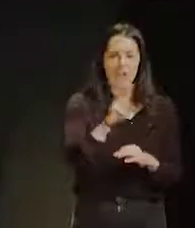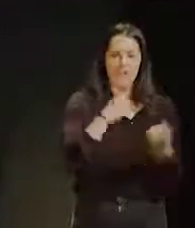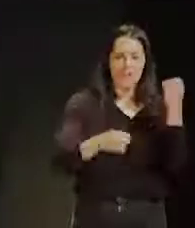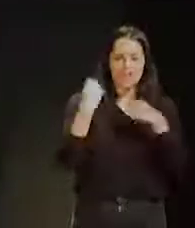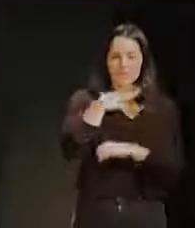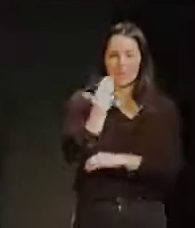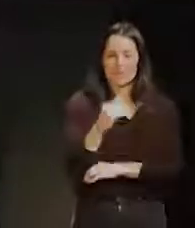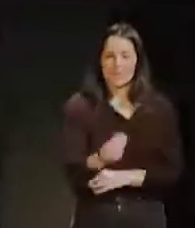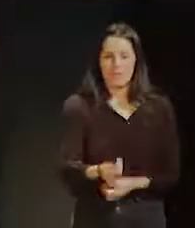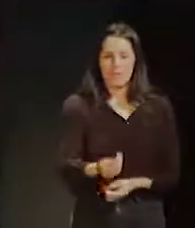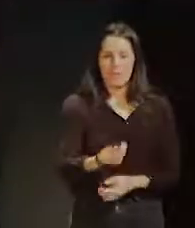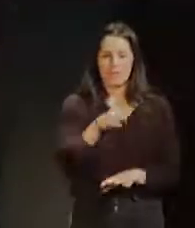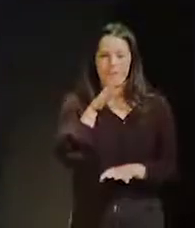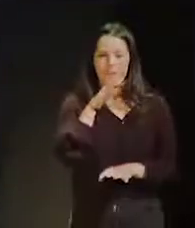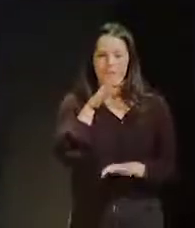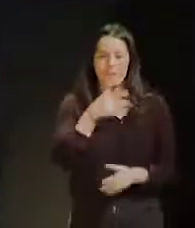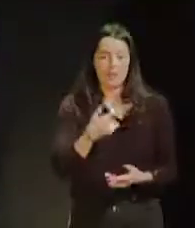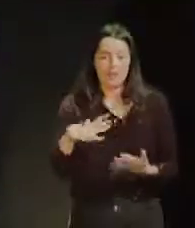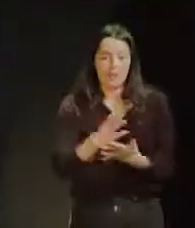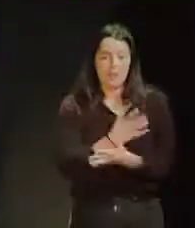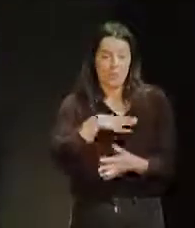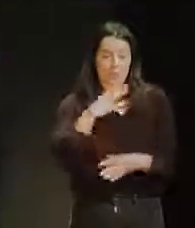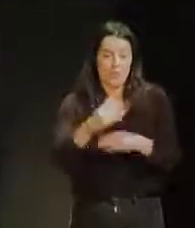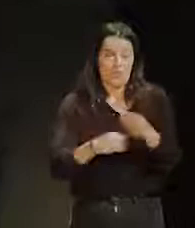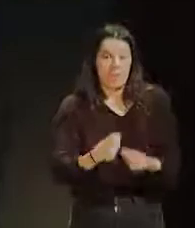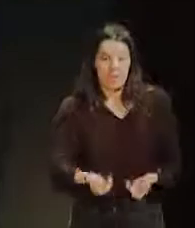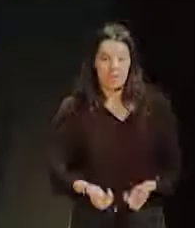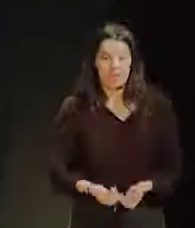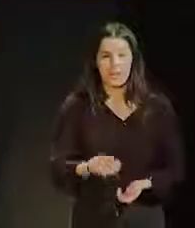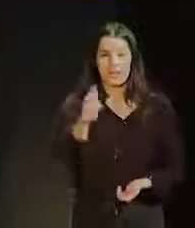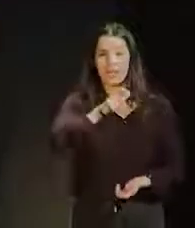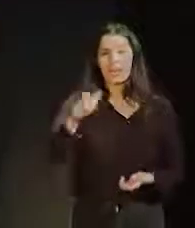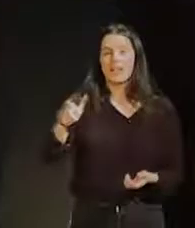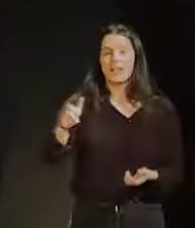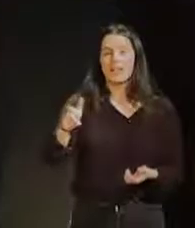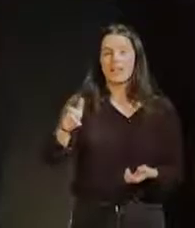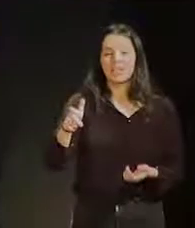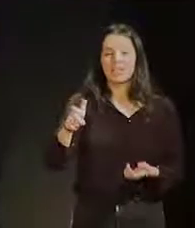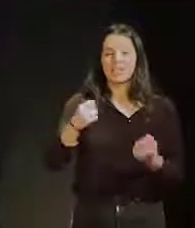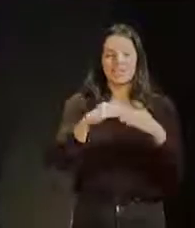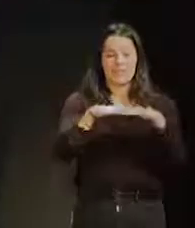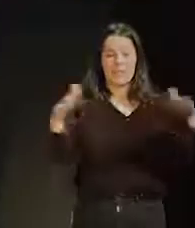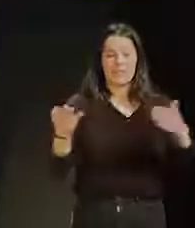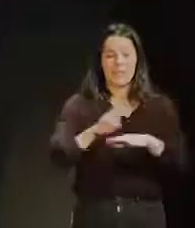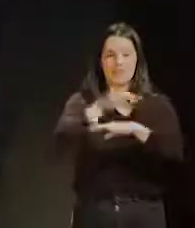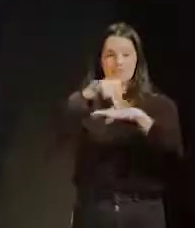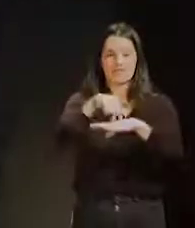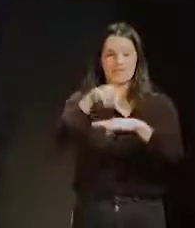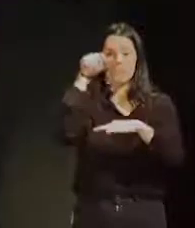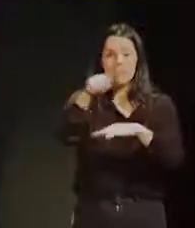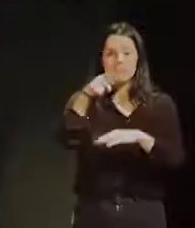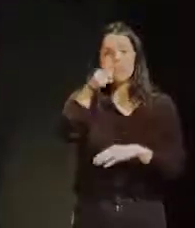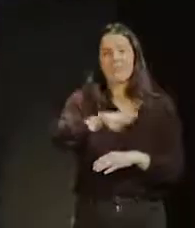realmente cualcosa pasa en el teatro en general, en la persona que está en on the stage, en la persona que